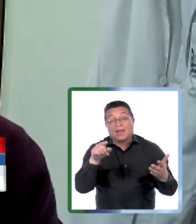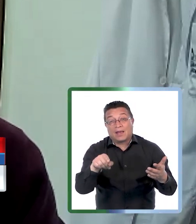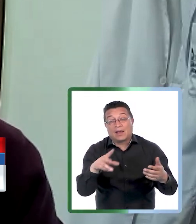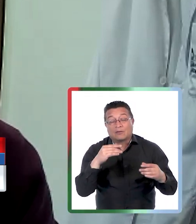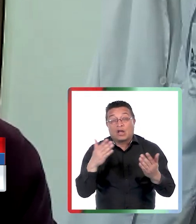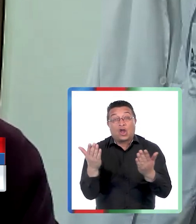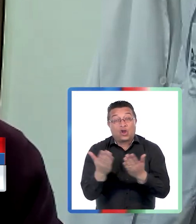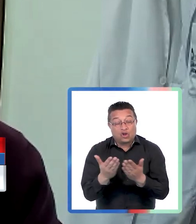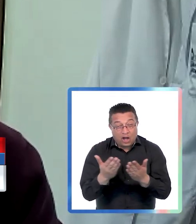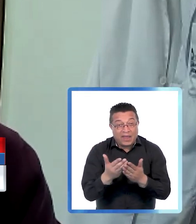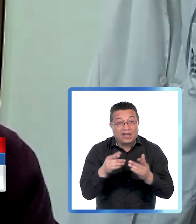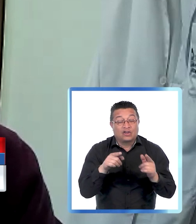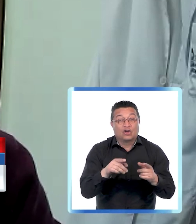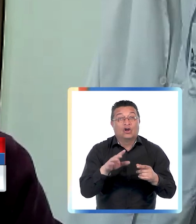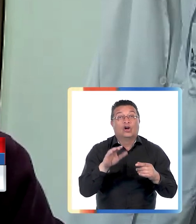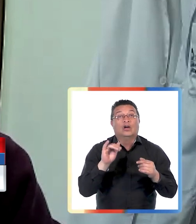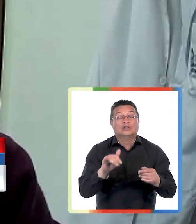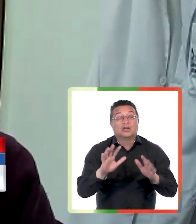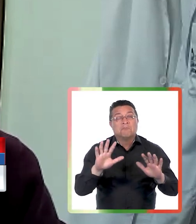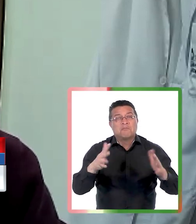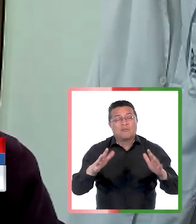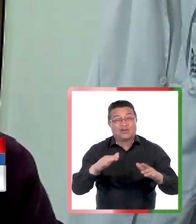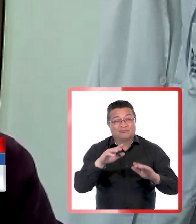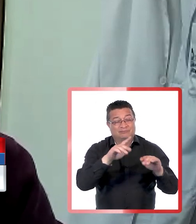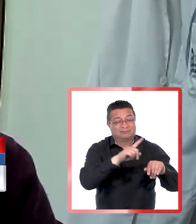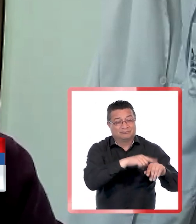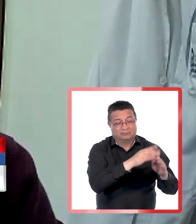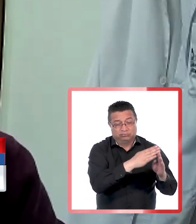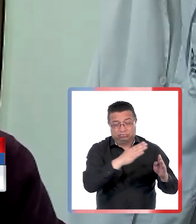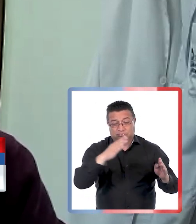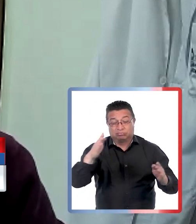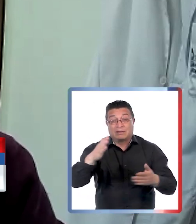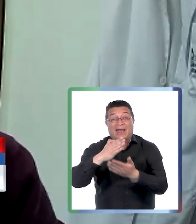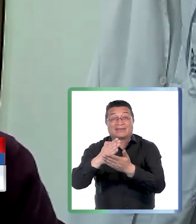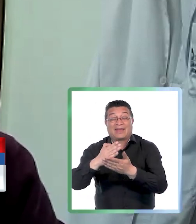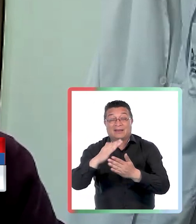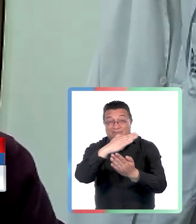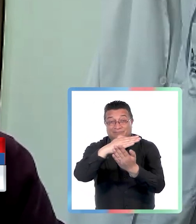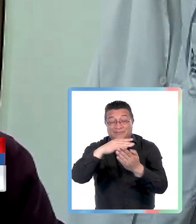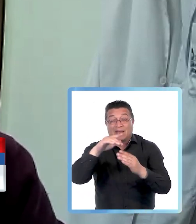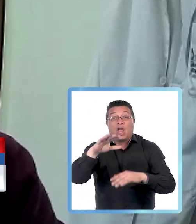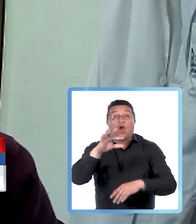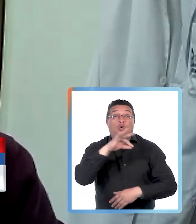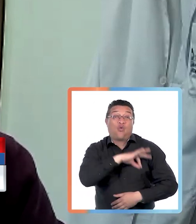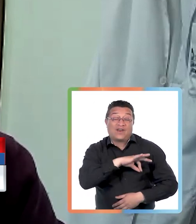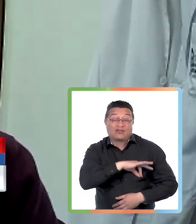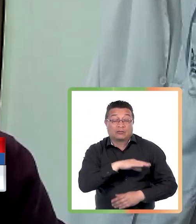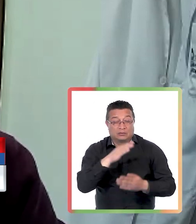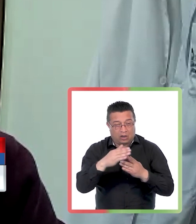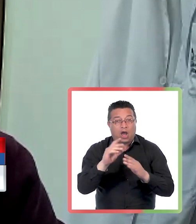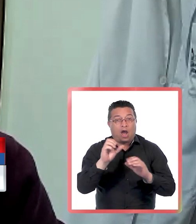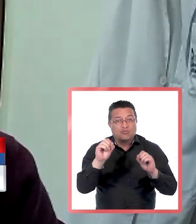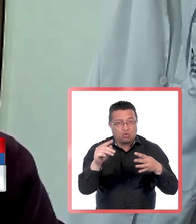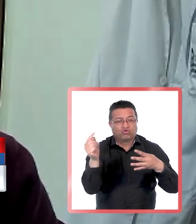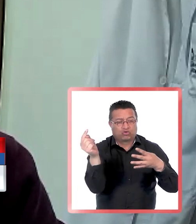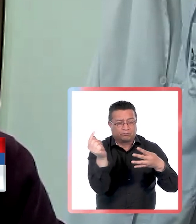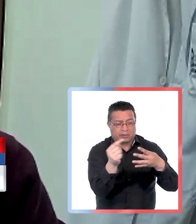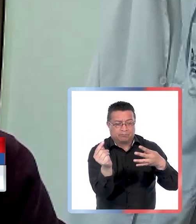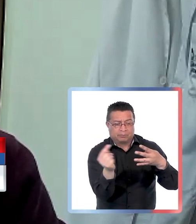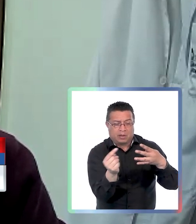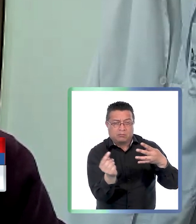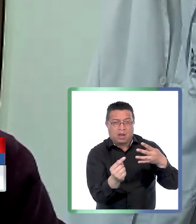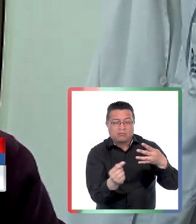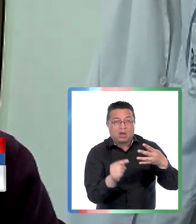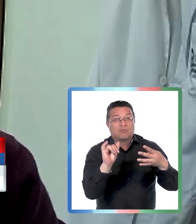digamos, terminado el colegio y hasta más o menos la jubilación, también hay una serie de factores que se